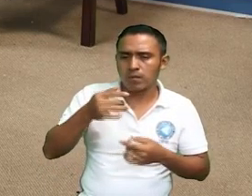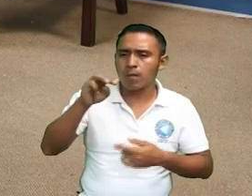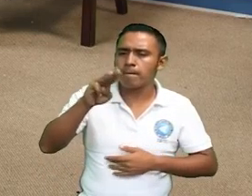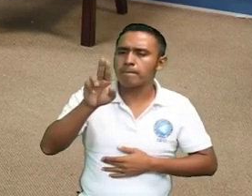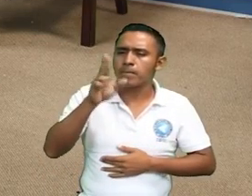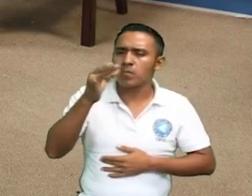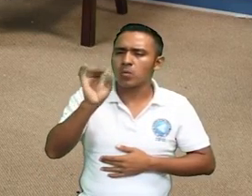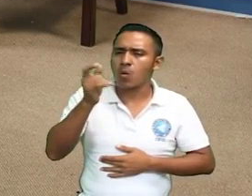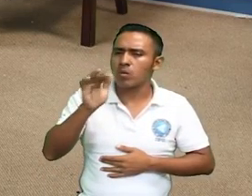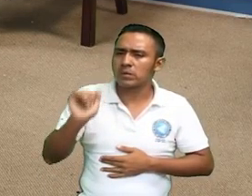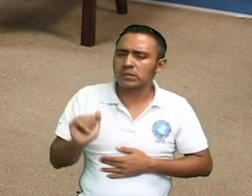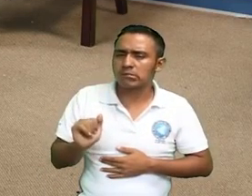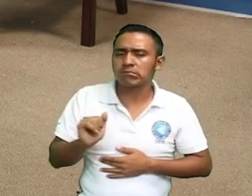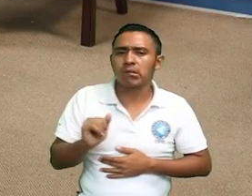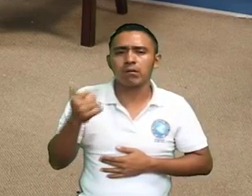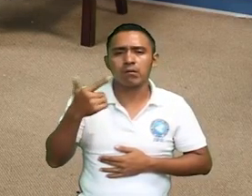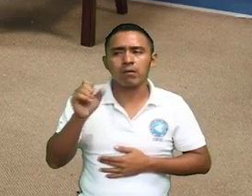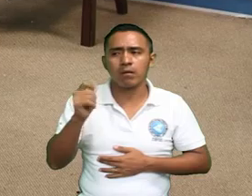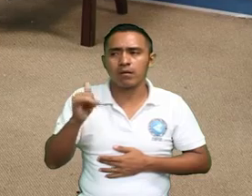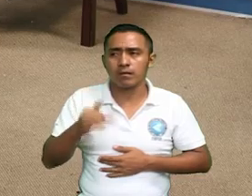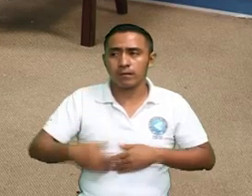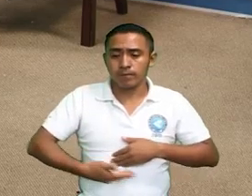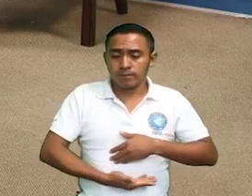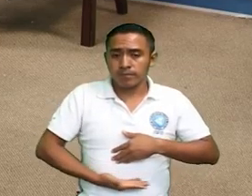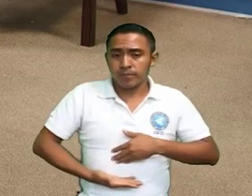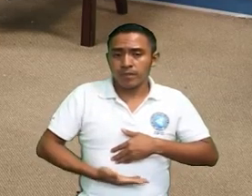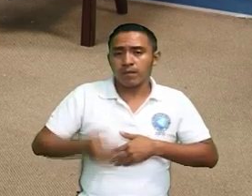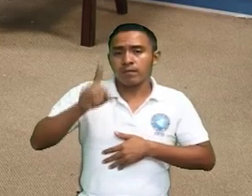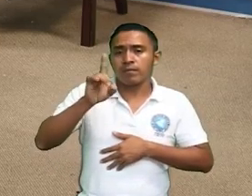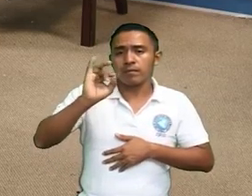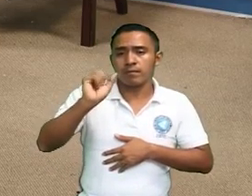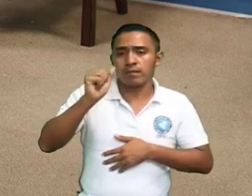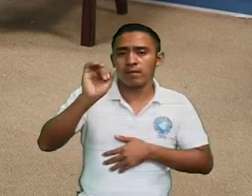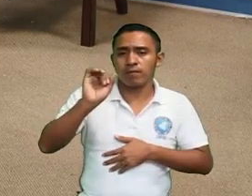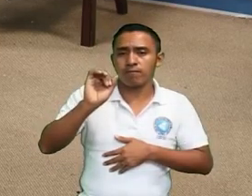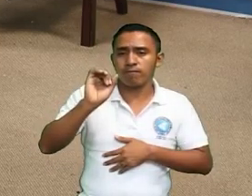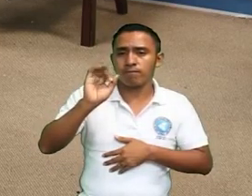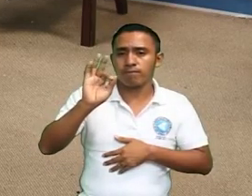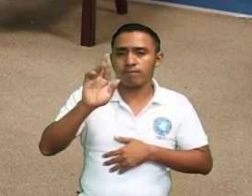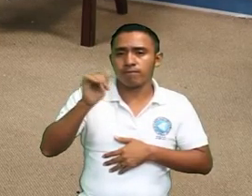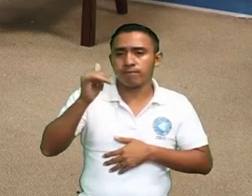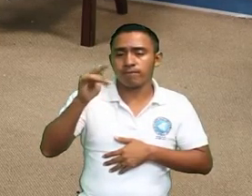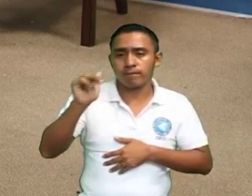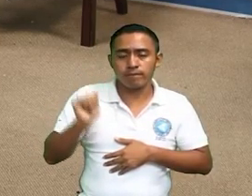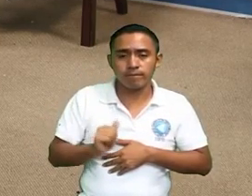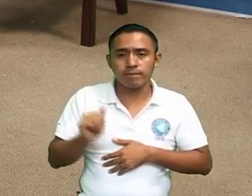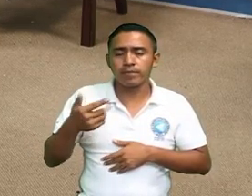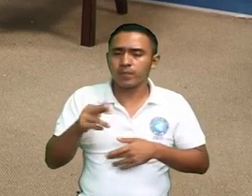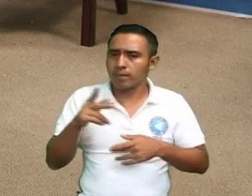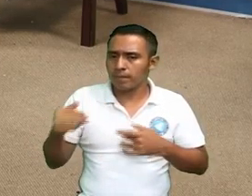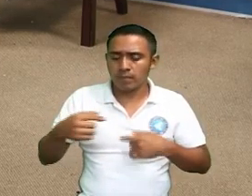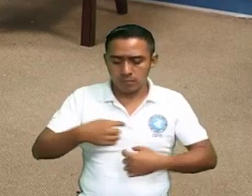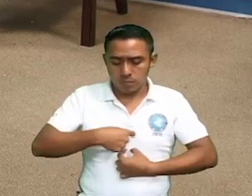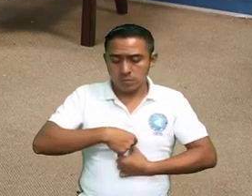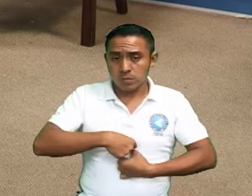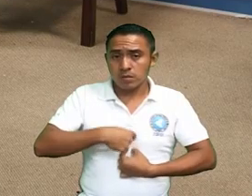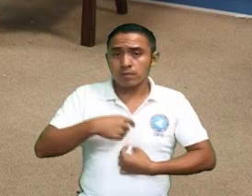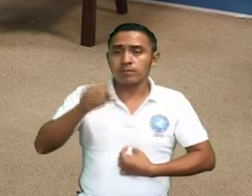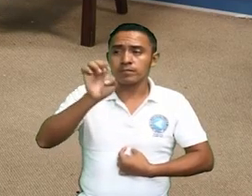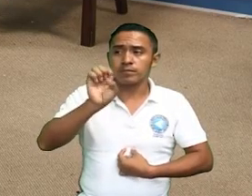con el diafragma, que nos ayuda aquí como mecanismo de defensa para que esto no refluya. También el mismo esófago tiene un mecanismo